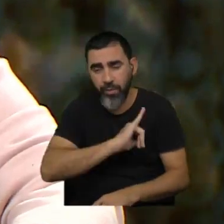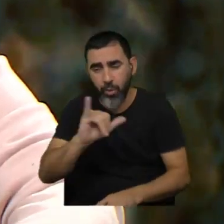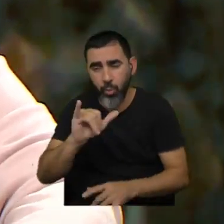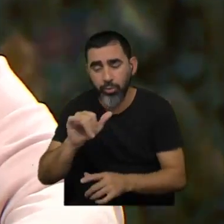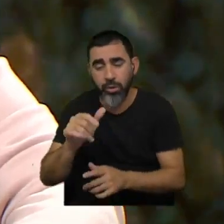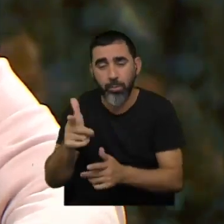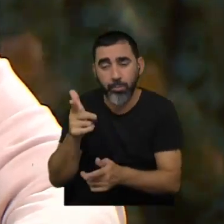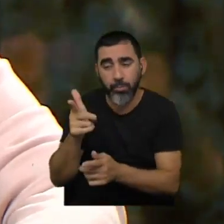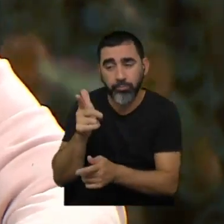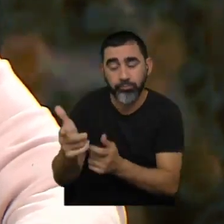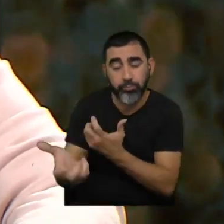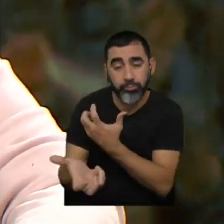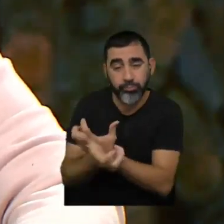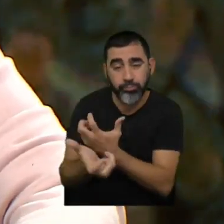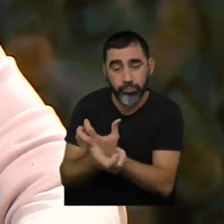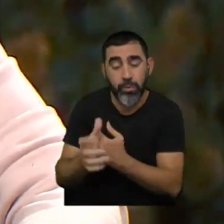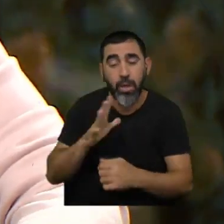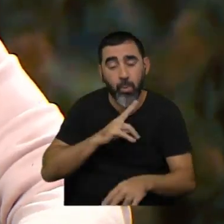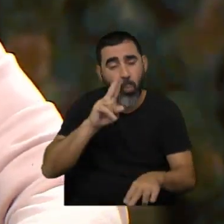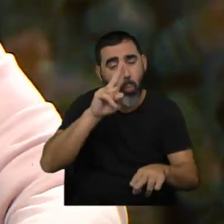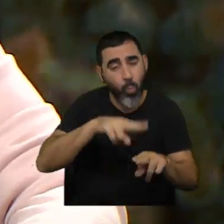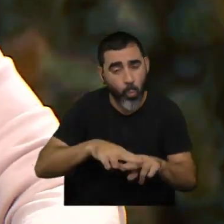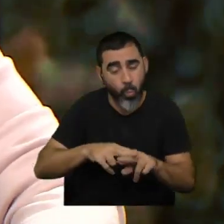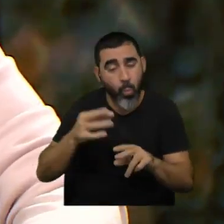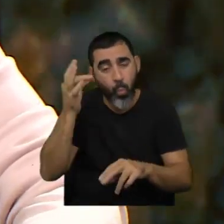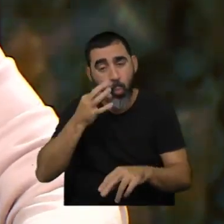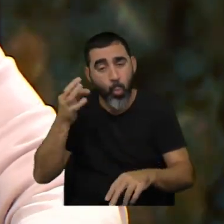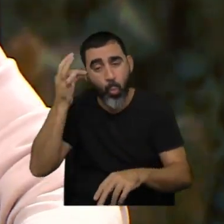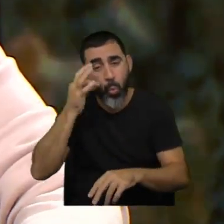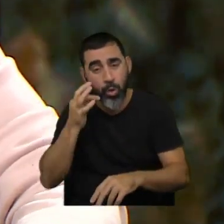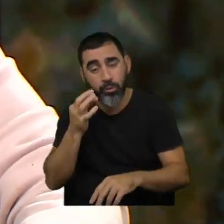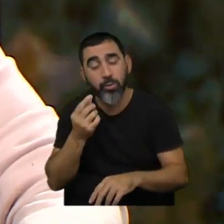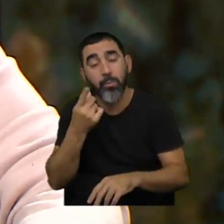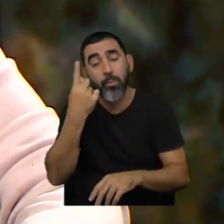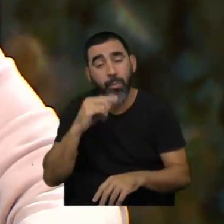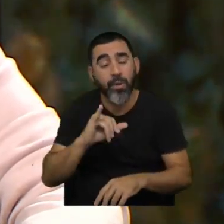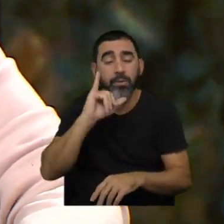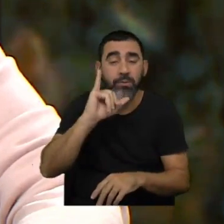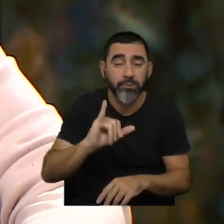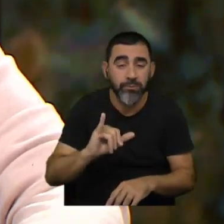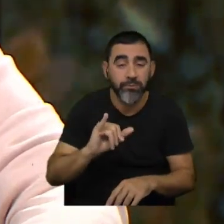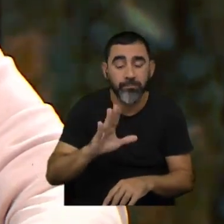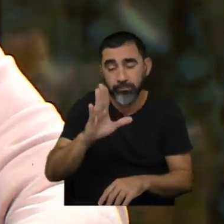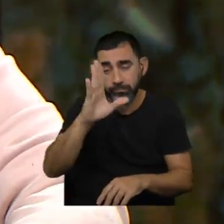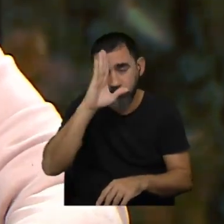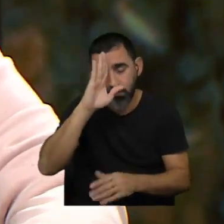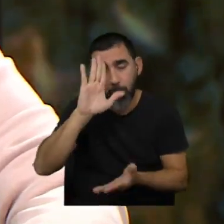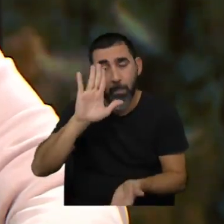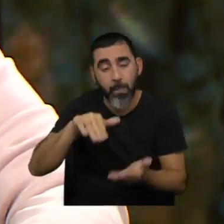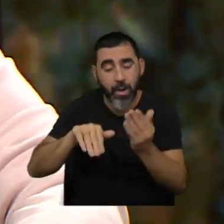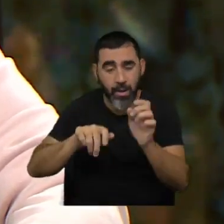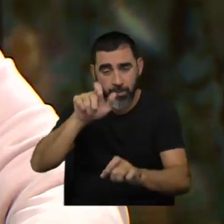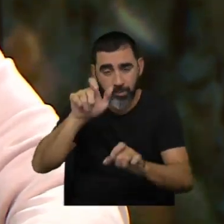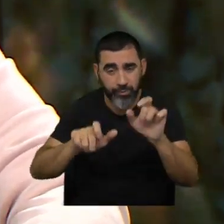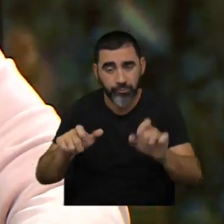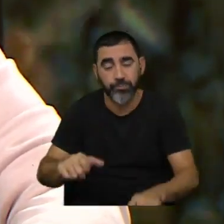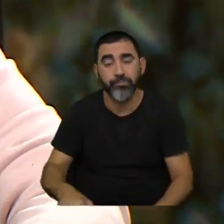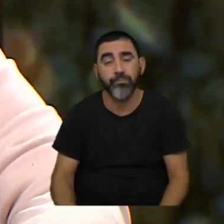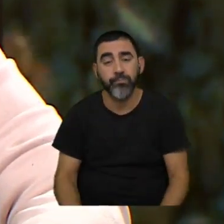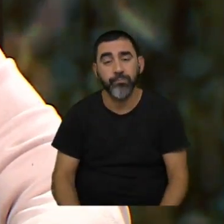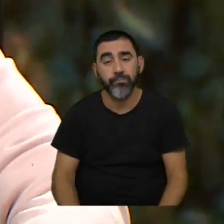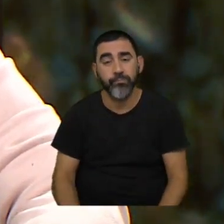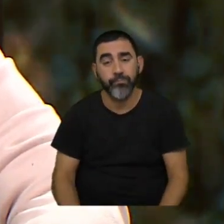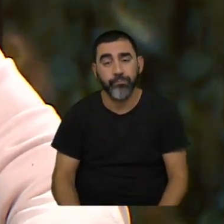productos, generan mortandades, pero igual me parece que se está concientizando más la población. Bien,